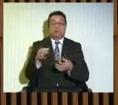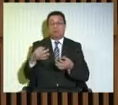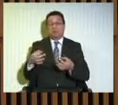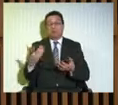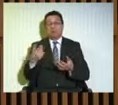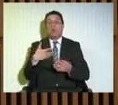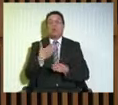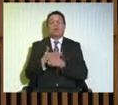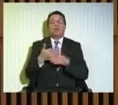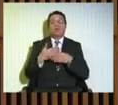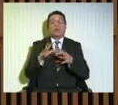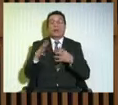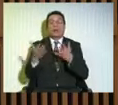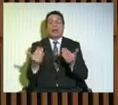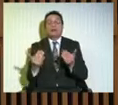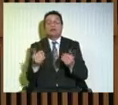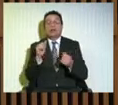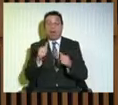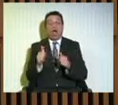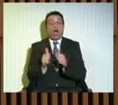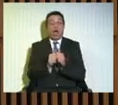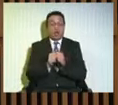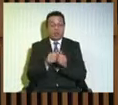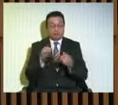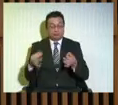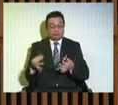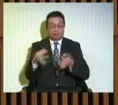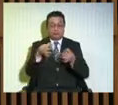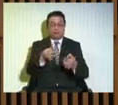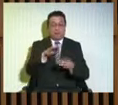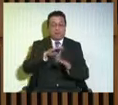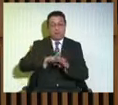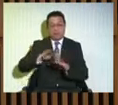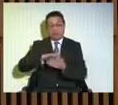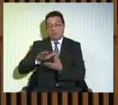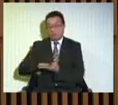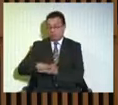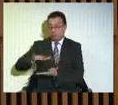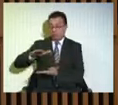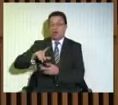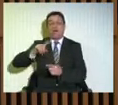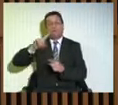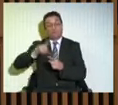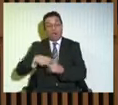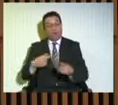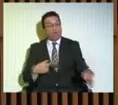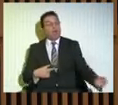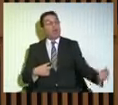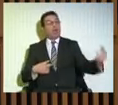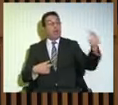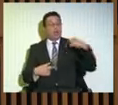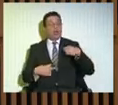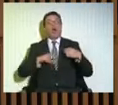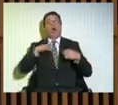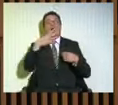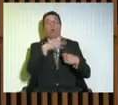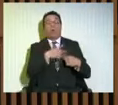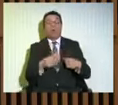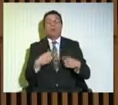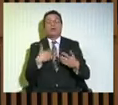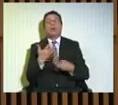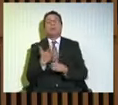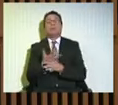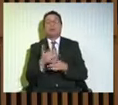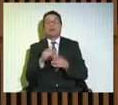un requerimiento que tenga, acompañar ese requerimiento de una cantidad de papeles y después volver a ir a esa oficina a buscar aquello que